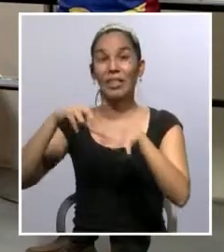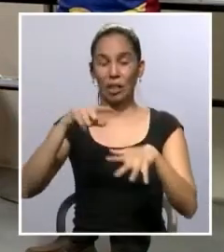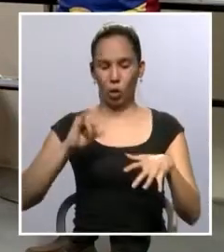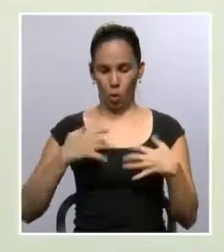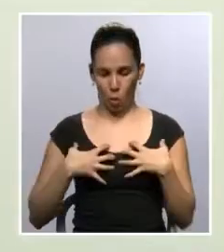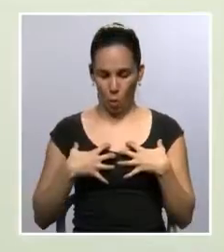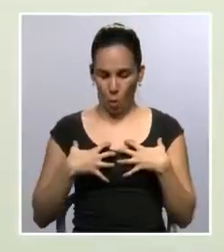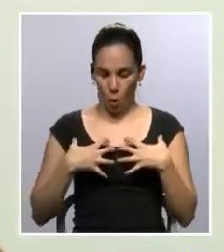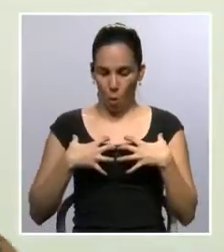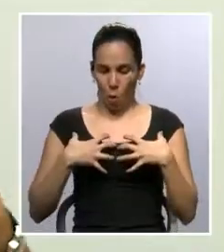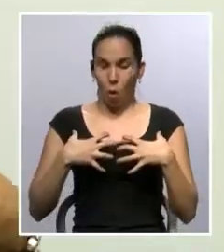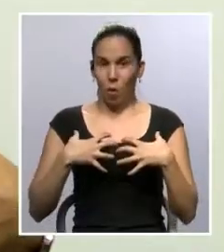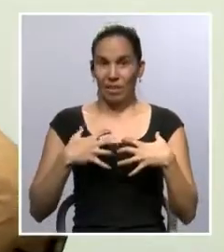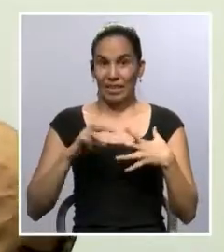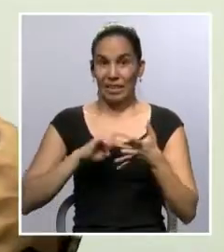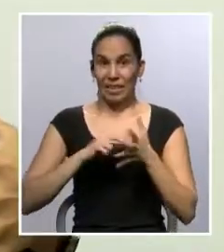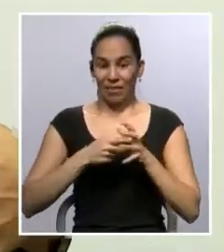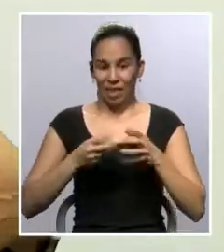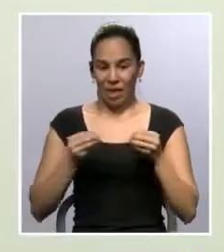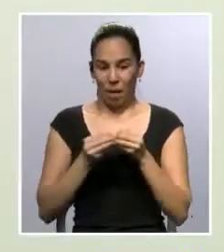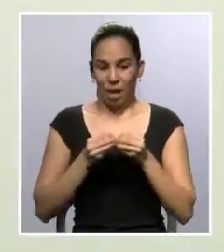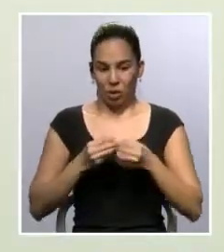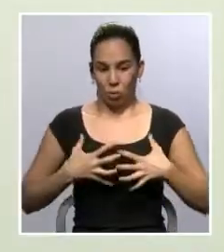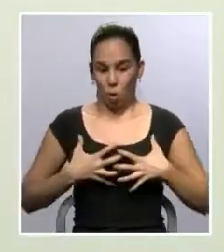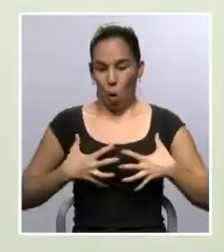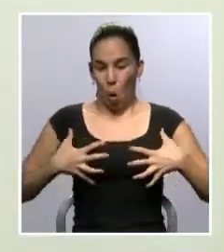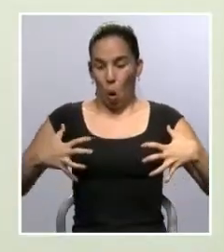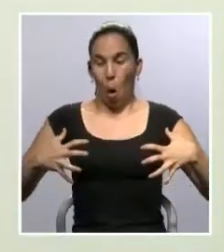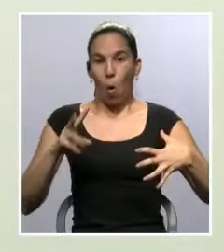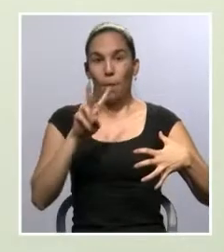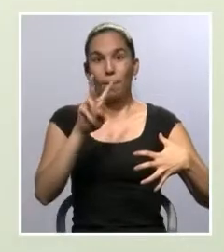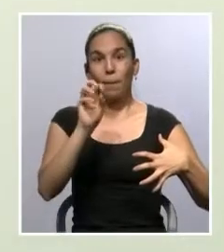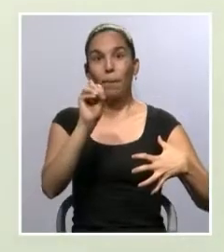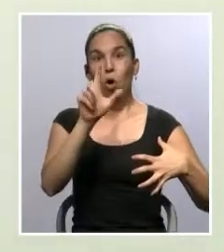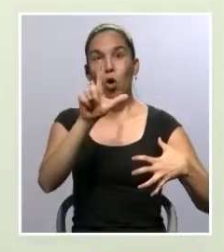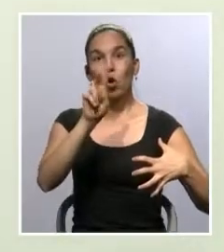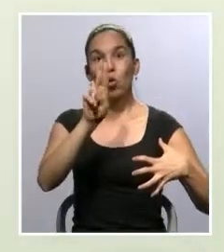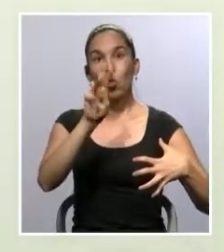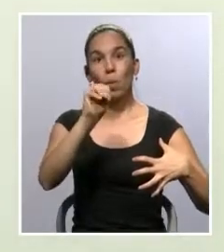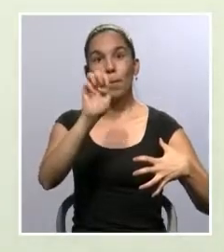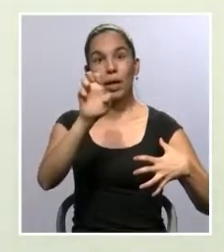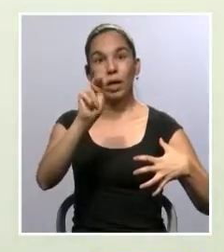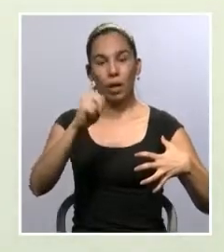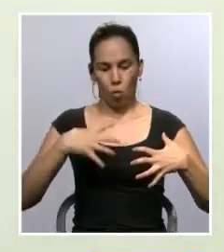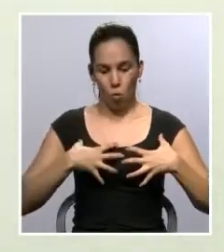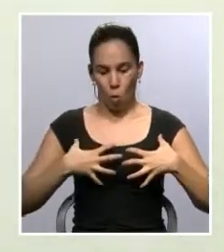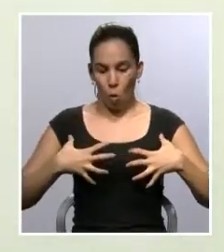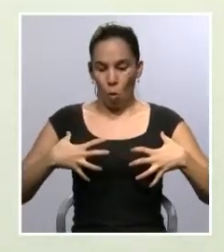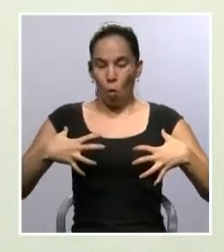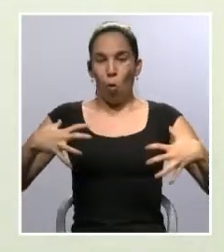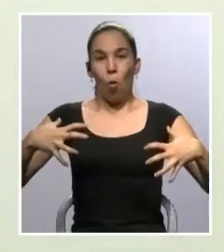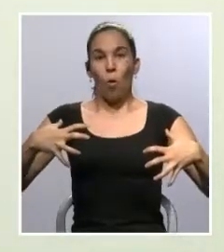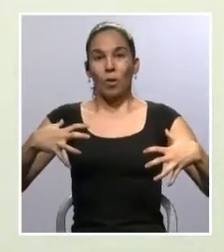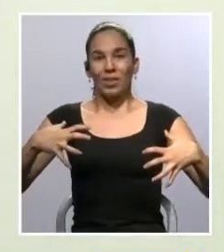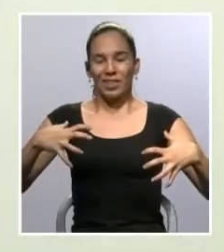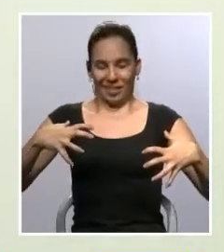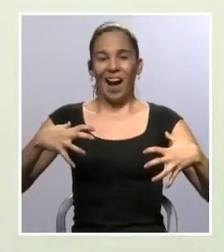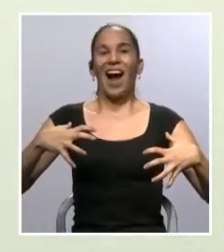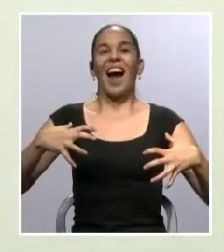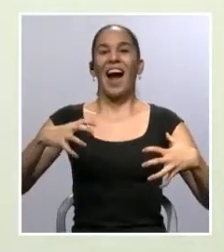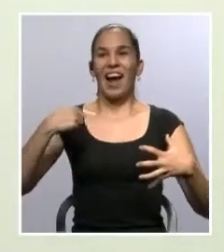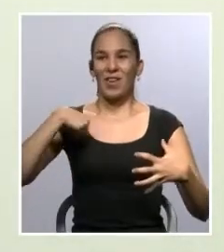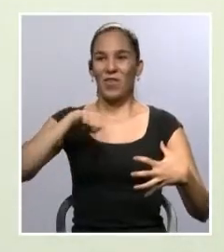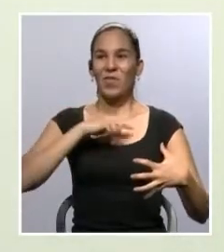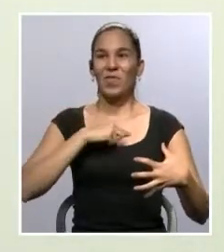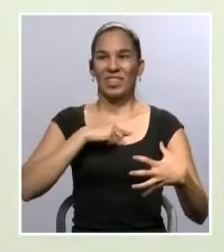caja torácica aumenta se de expande. Volumen. Al aumentar el volumen de la caja torácica en contacto con el agua,